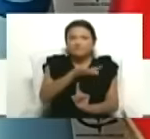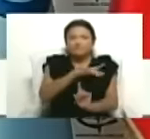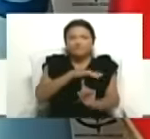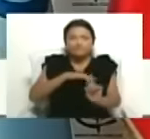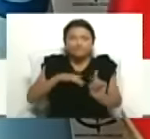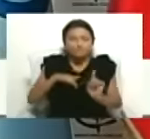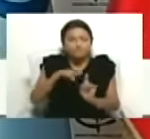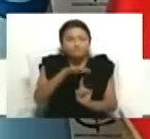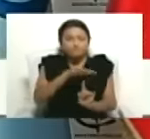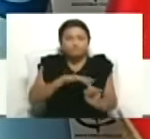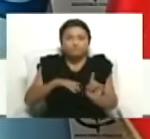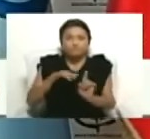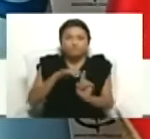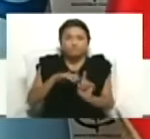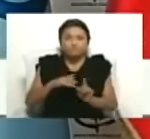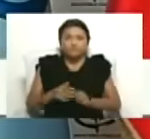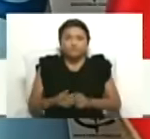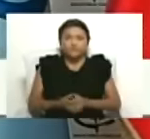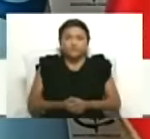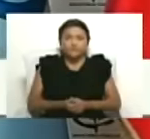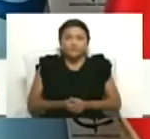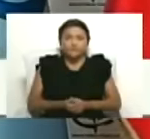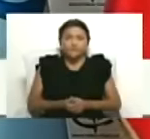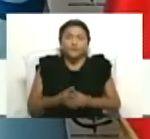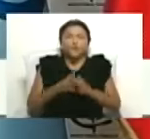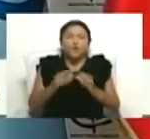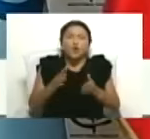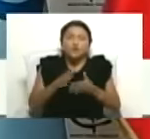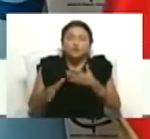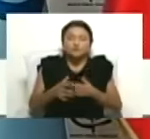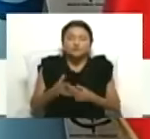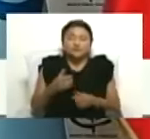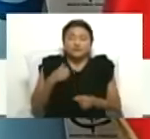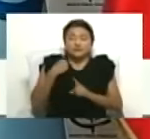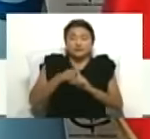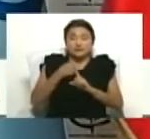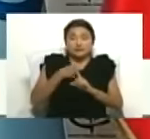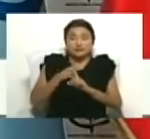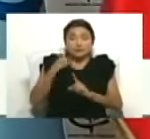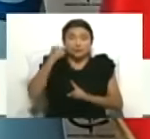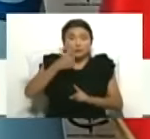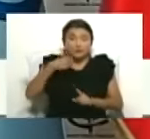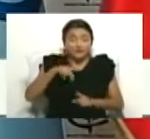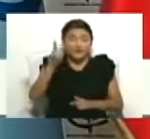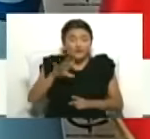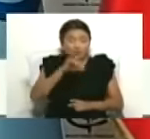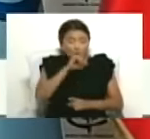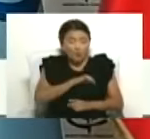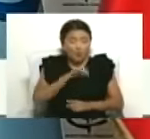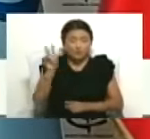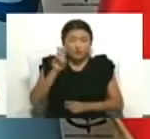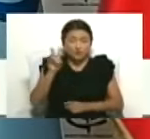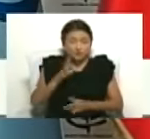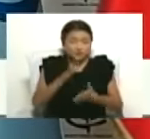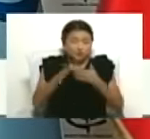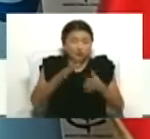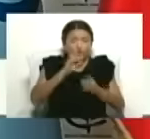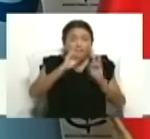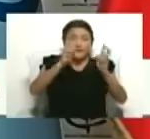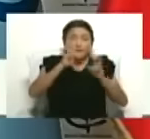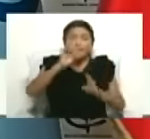por mampuesto, todo lo que ha sido la lucha nacionalista por el